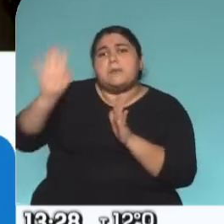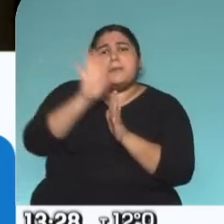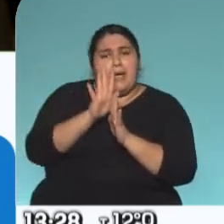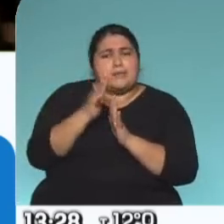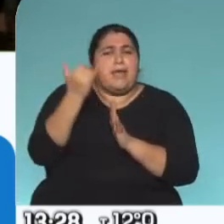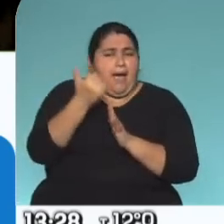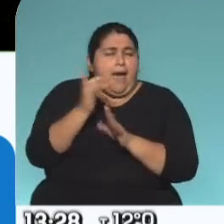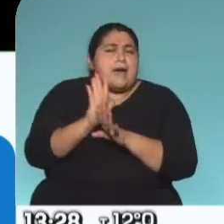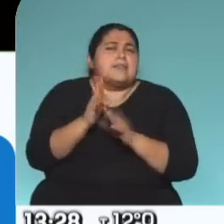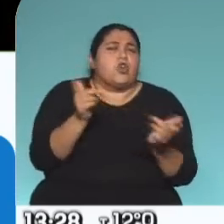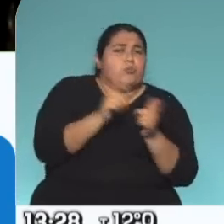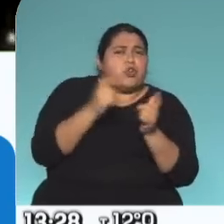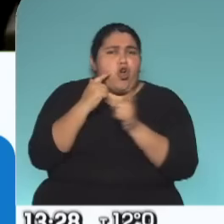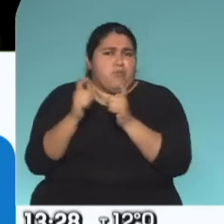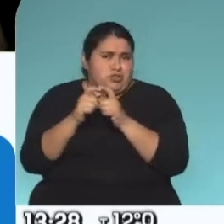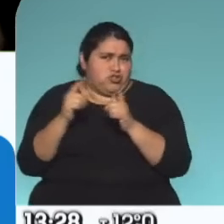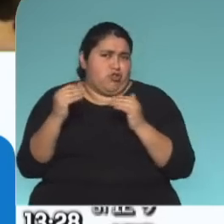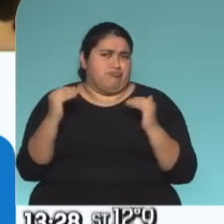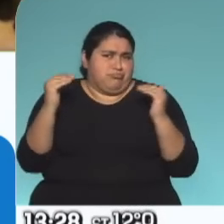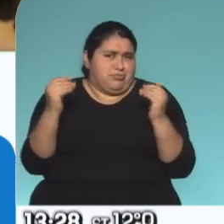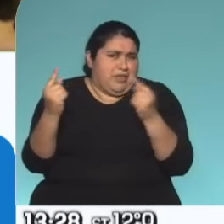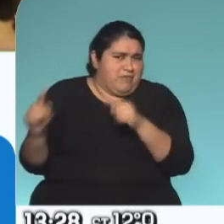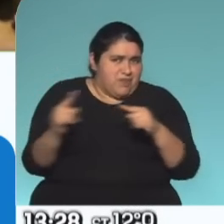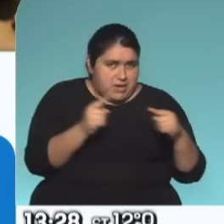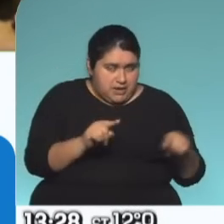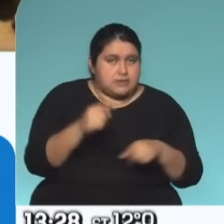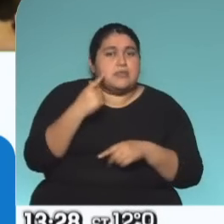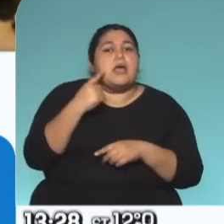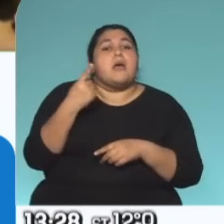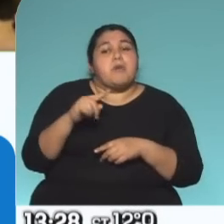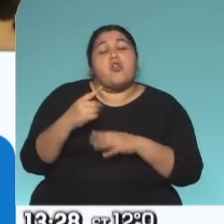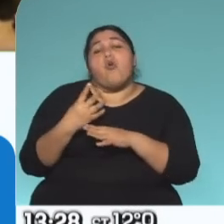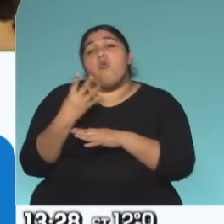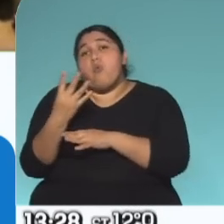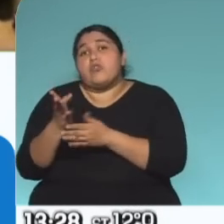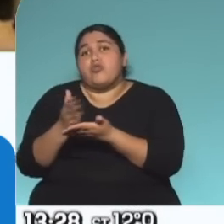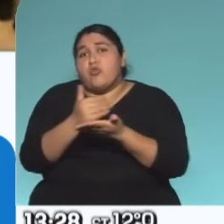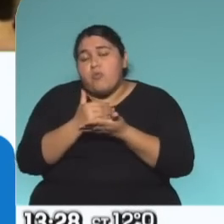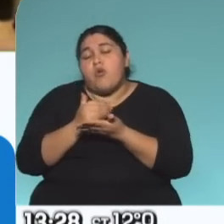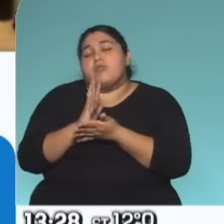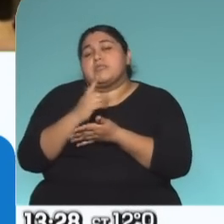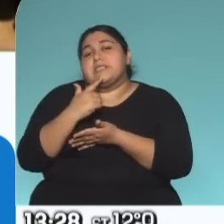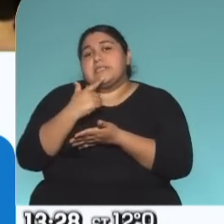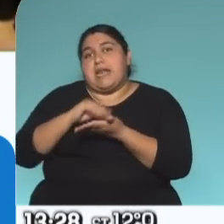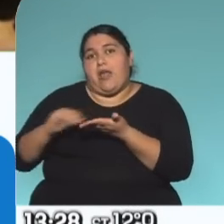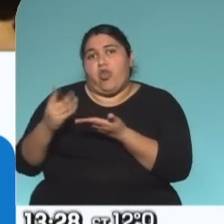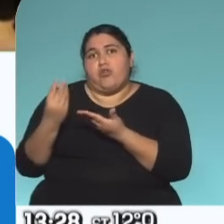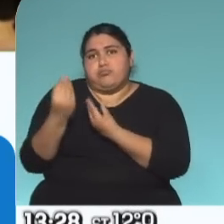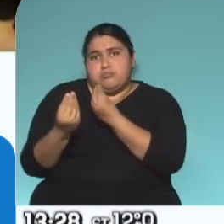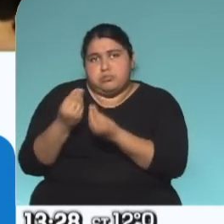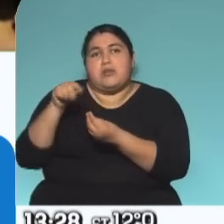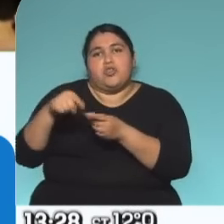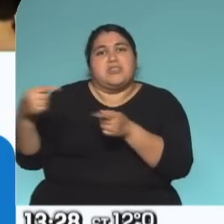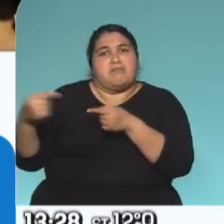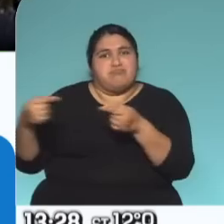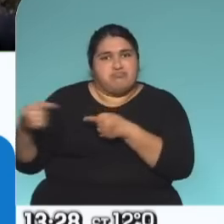bicameral y el Senado es representación territorial, son 4 senadores por departamento y está en disputa, por lo tanto,